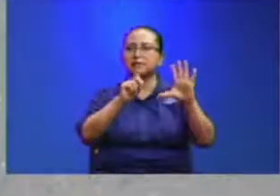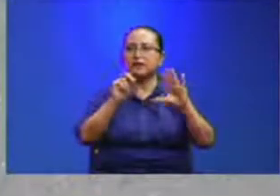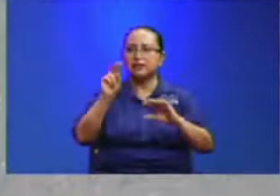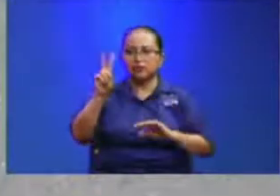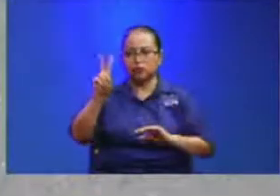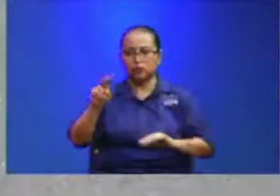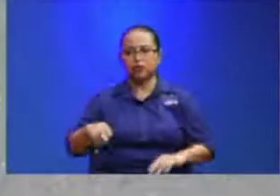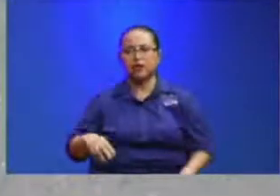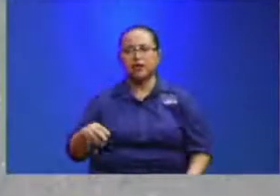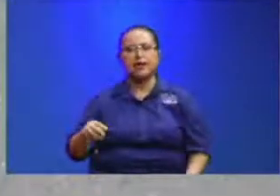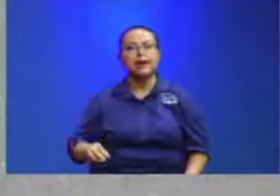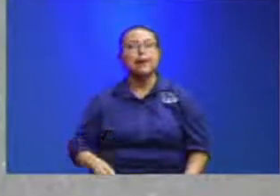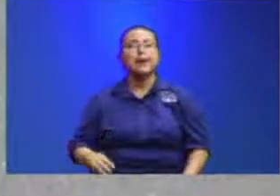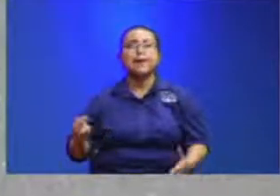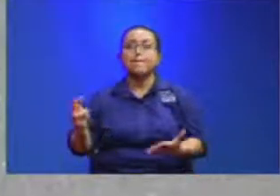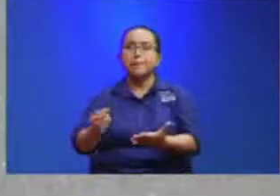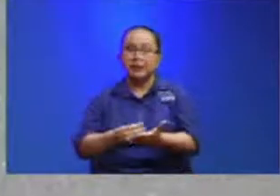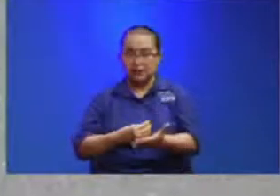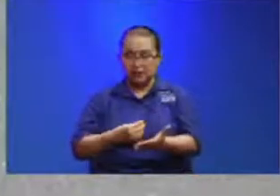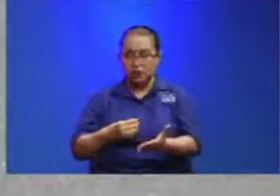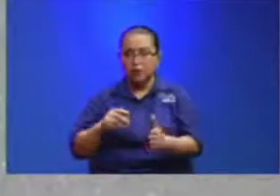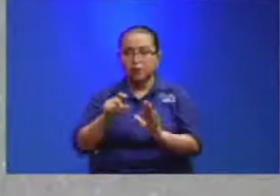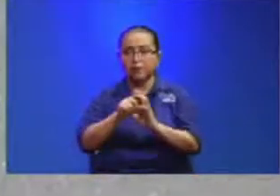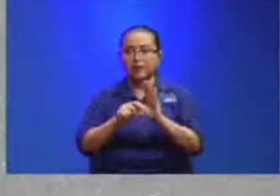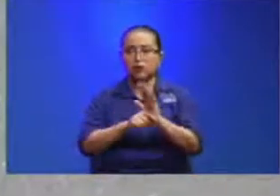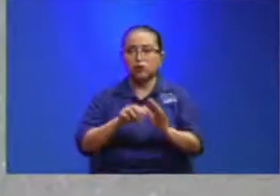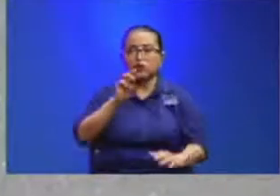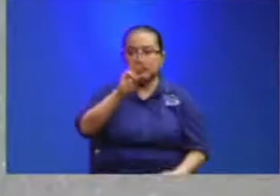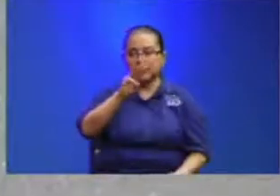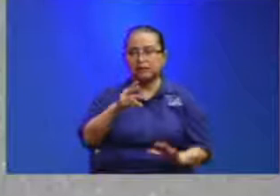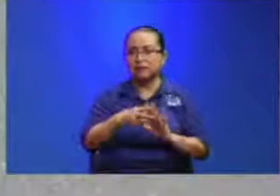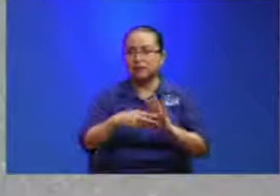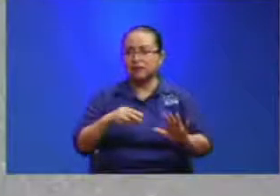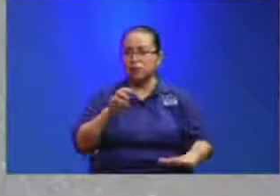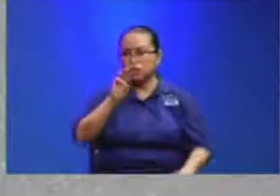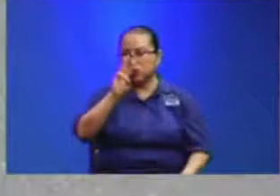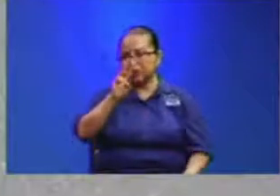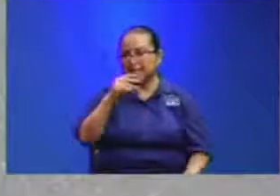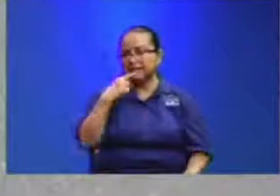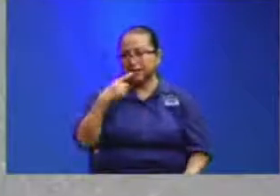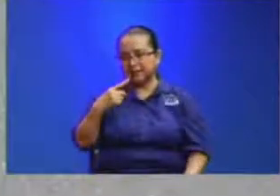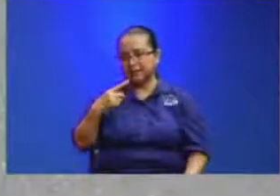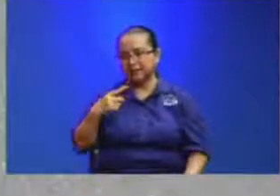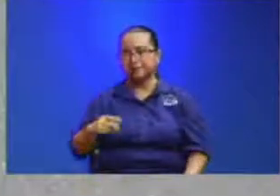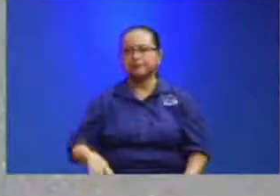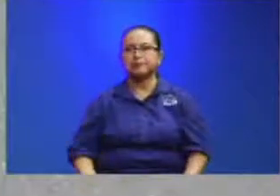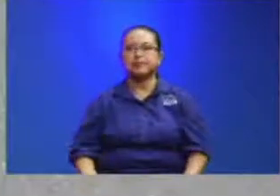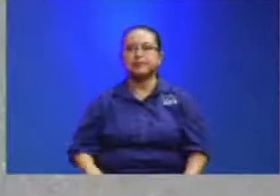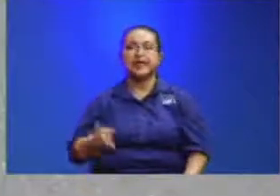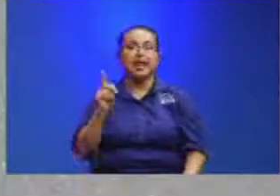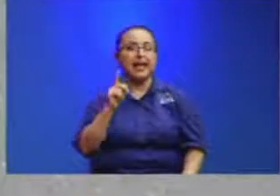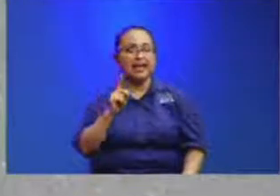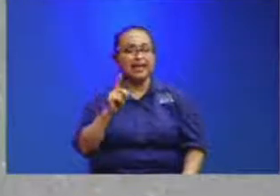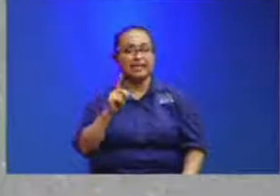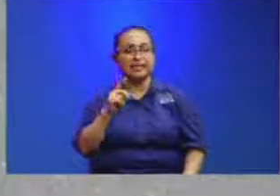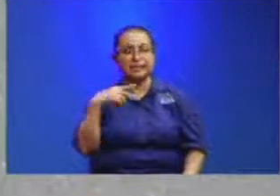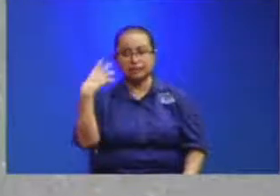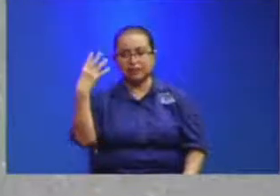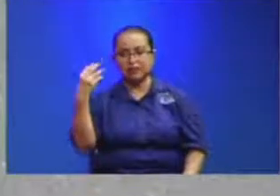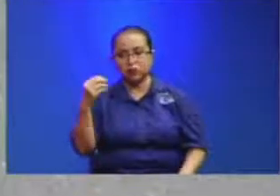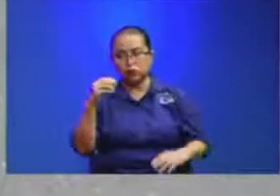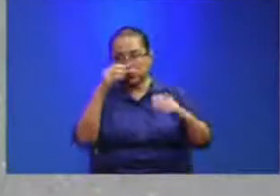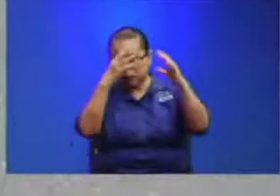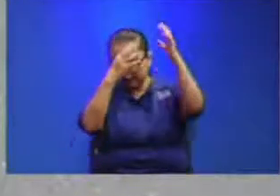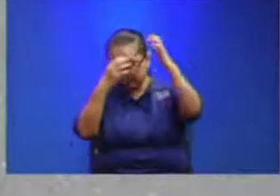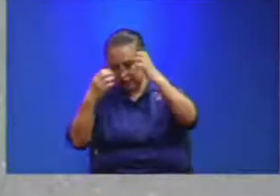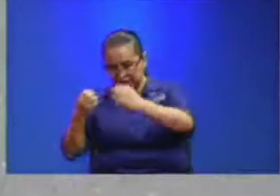índice pues este está hablando juan con espíritu elías es aquel de quien habló el